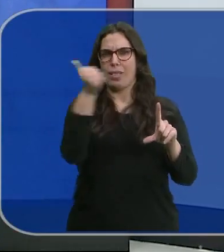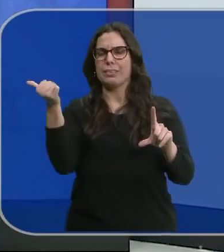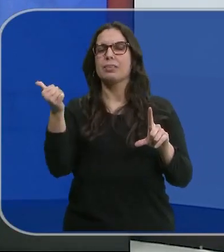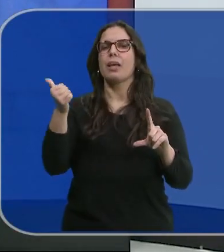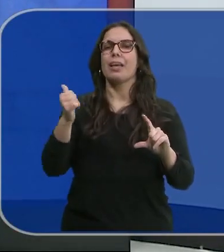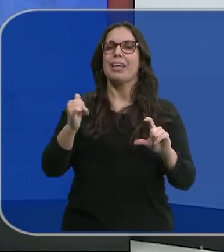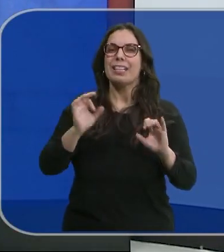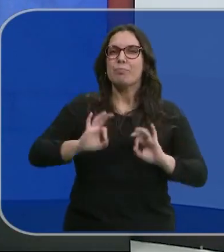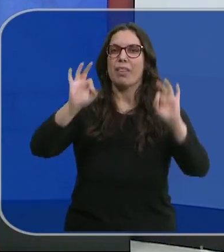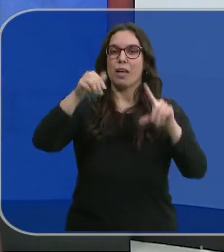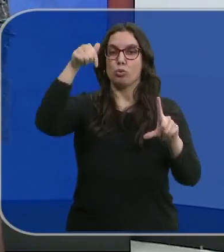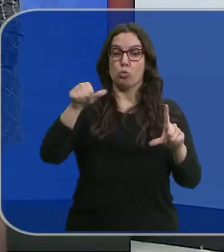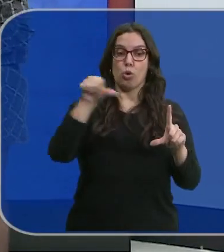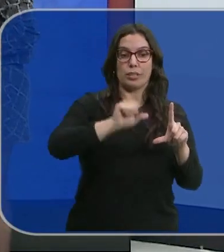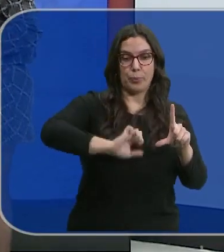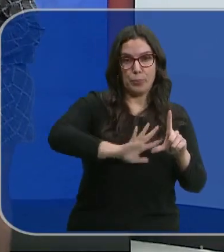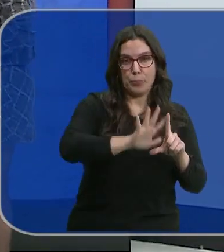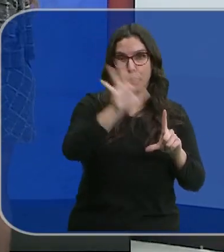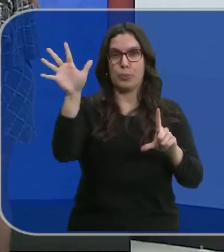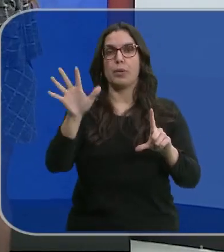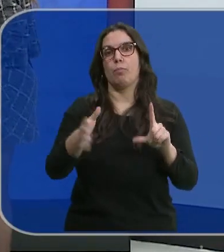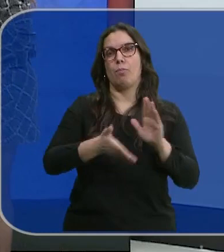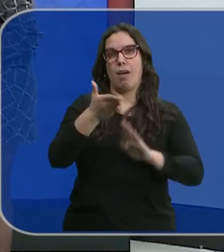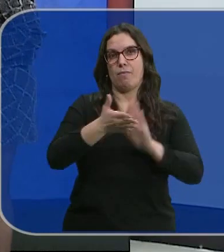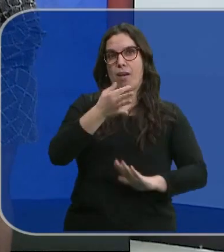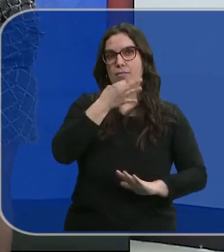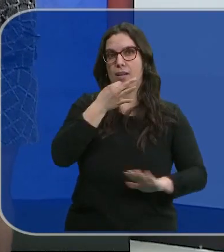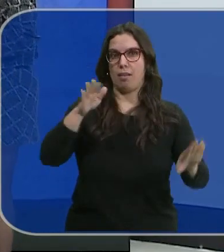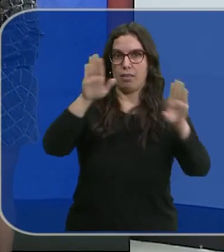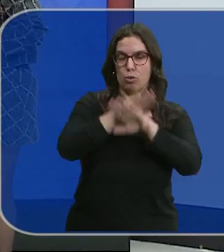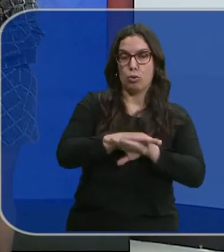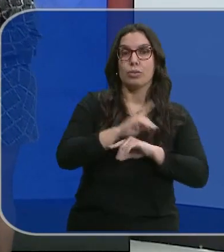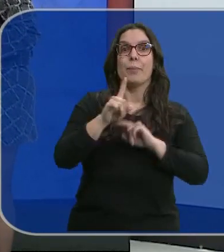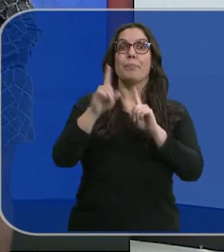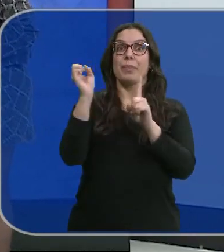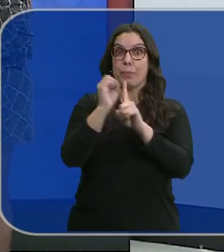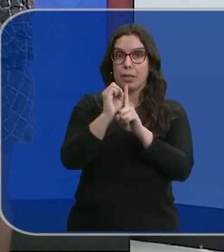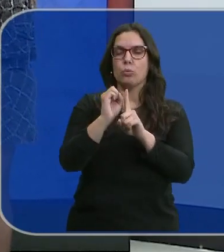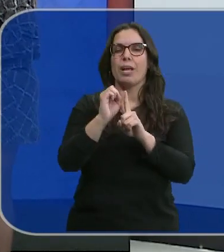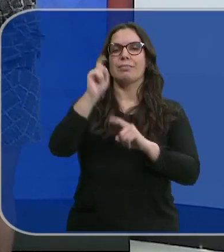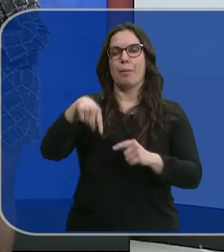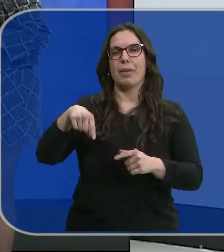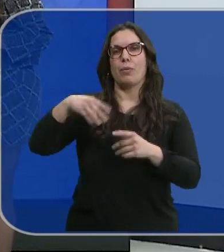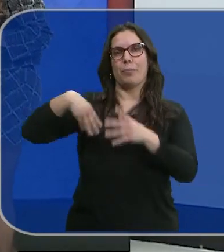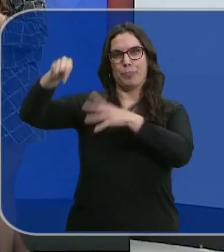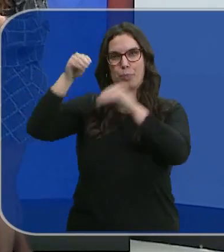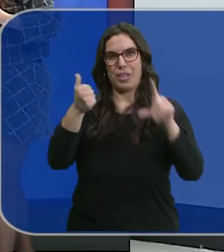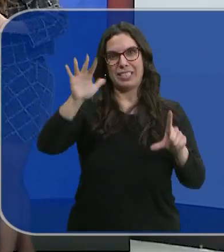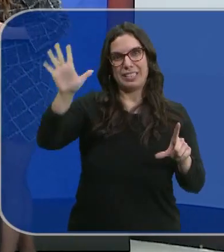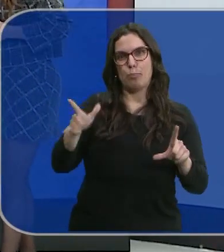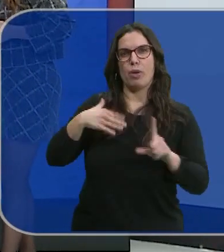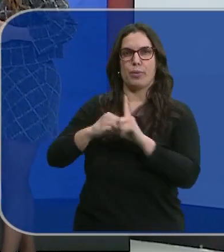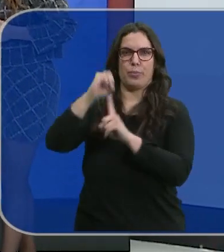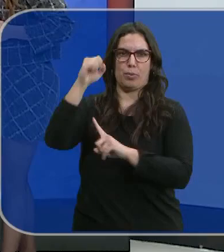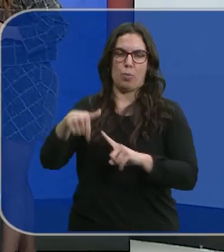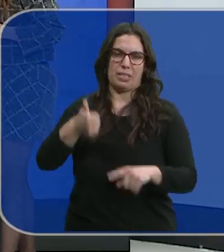que irán entrando especialmente por el suroeste a últimas horas de la tarde. Tendremos esas temperaturas que incluso en el sistema central y hacia el este de la comunidad pueden subir